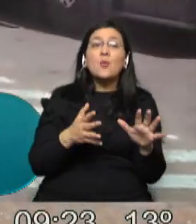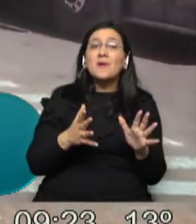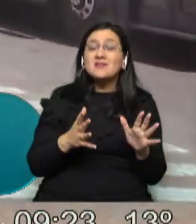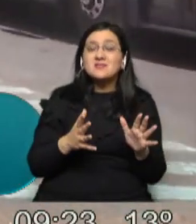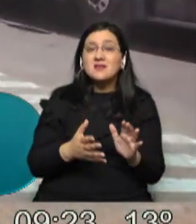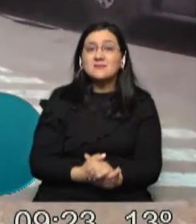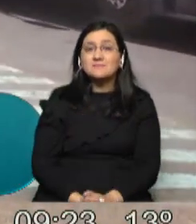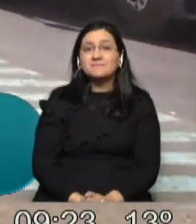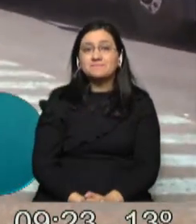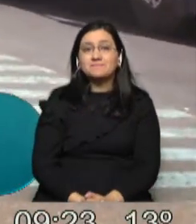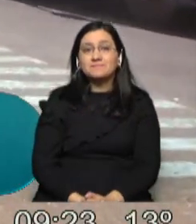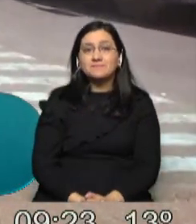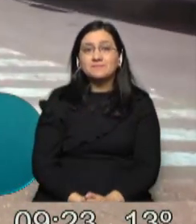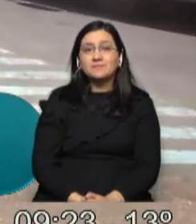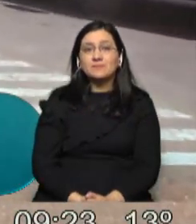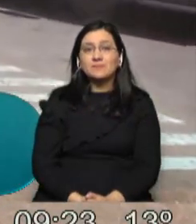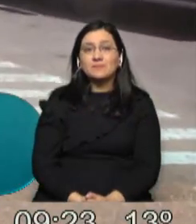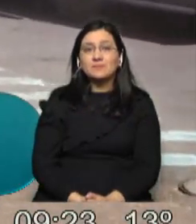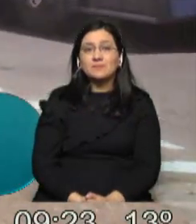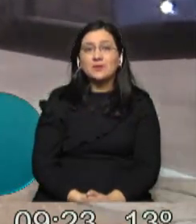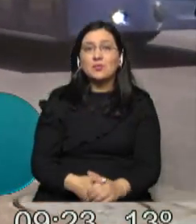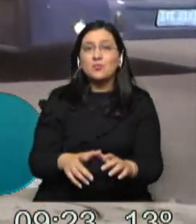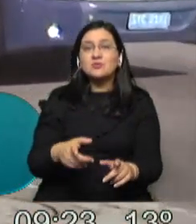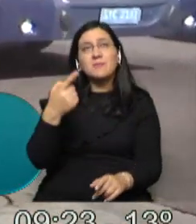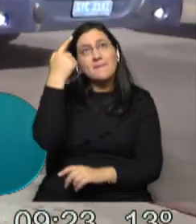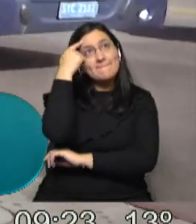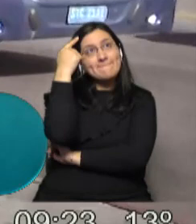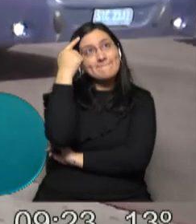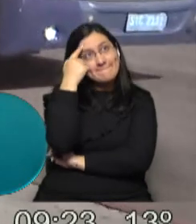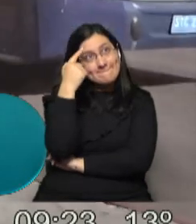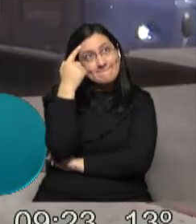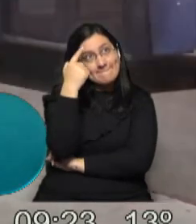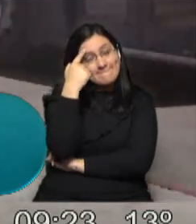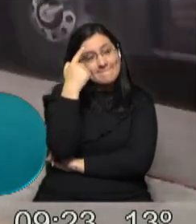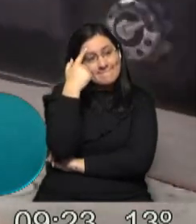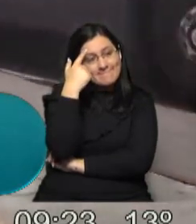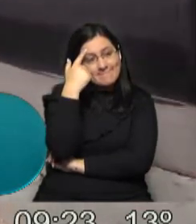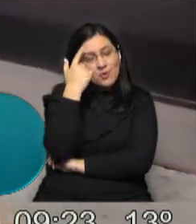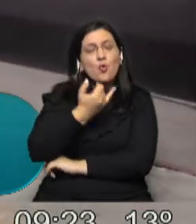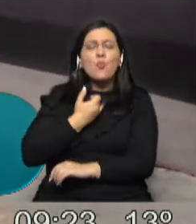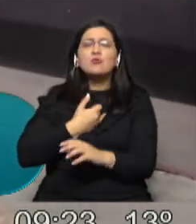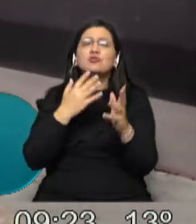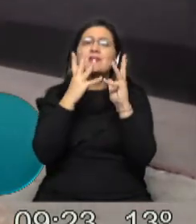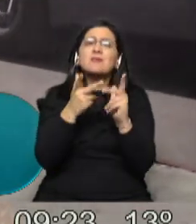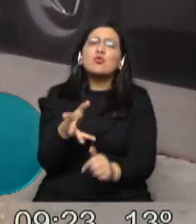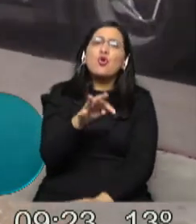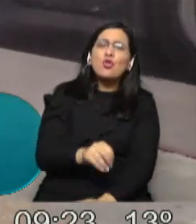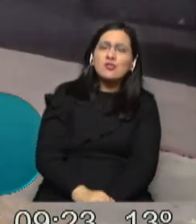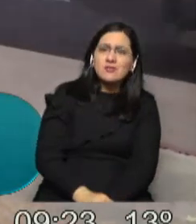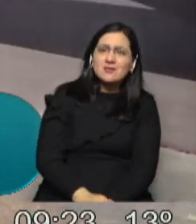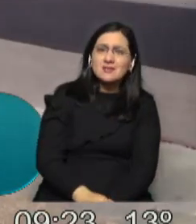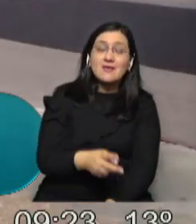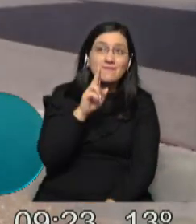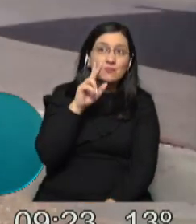no? Porque uno se queda con eso, uno se pone a pensar y dice, ¿hasta qué punto nos organizamos en el día a día? Aquí vemos